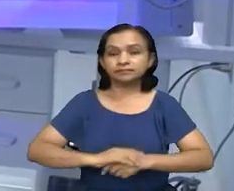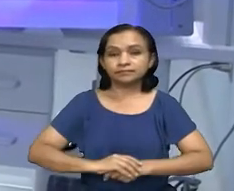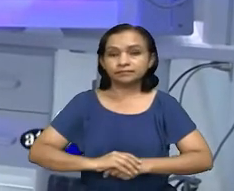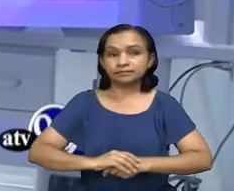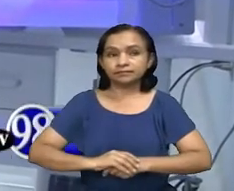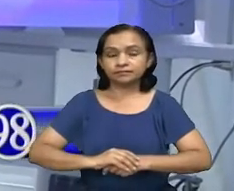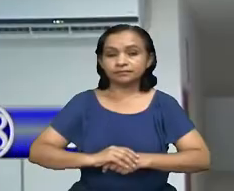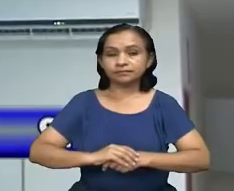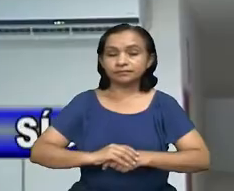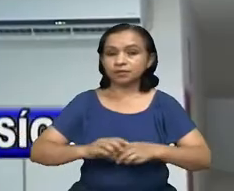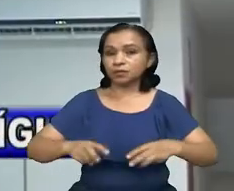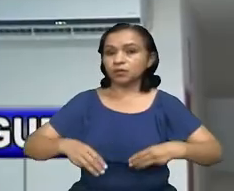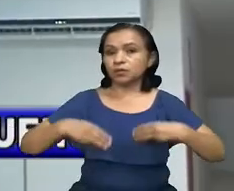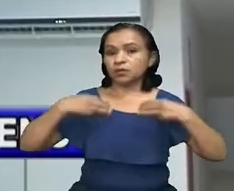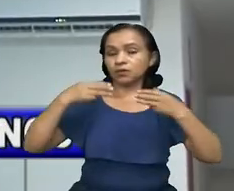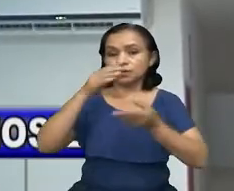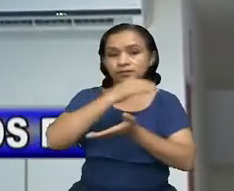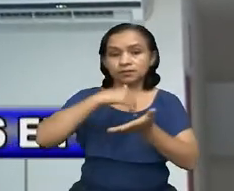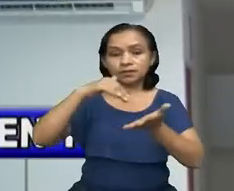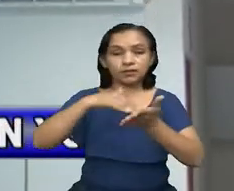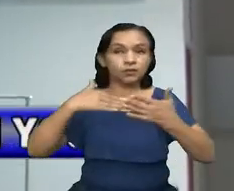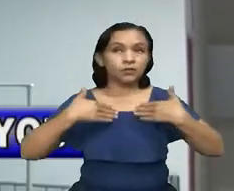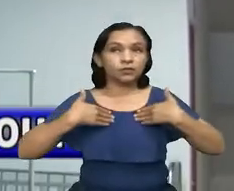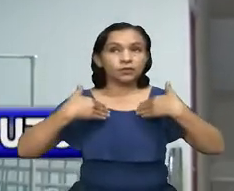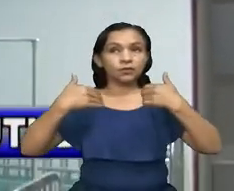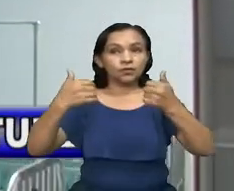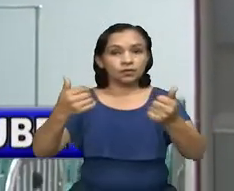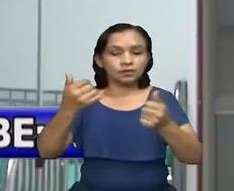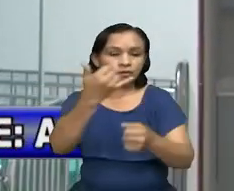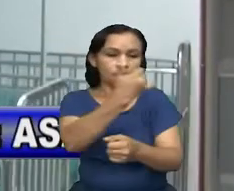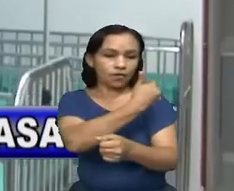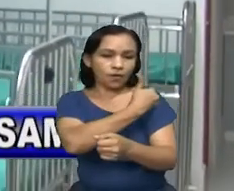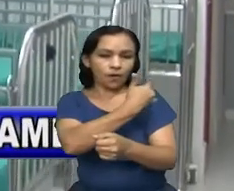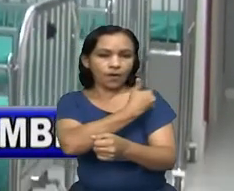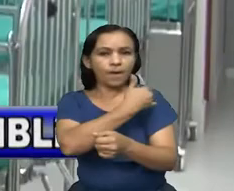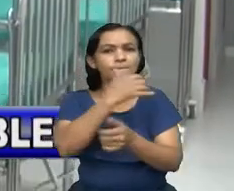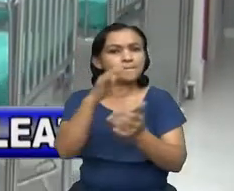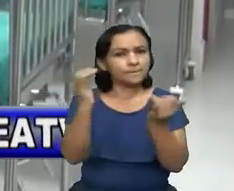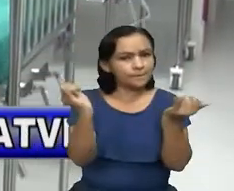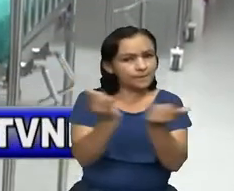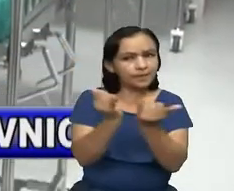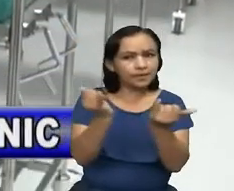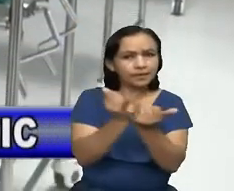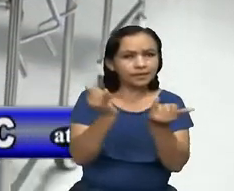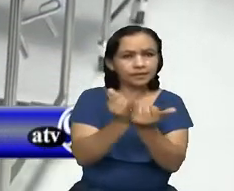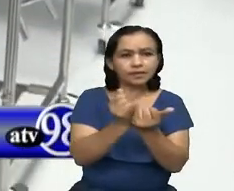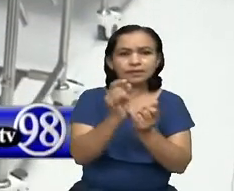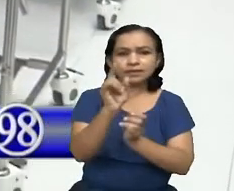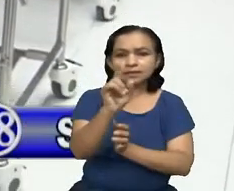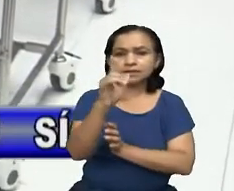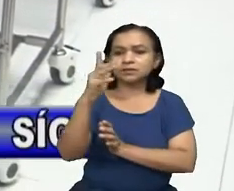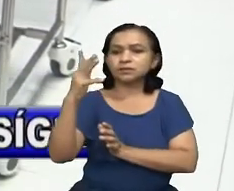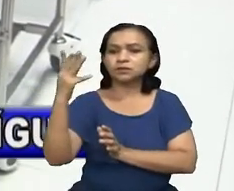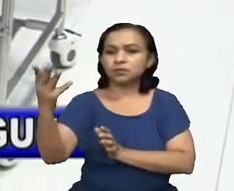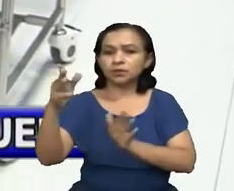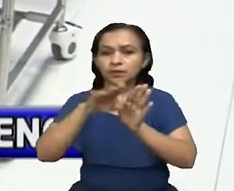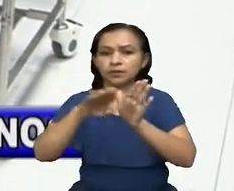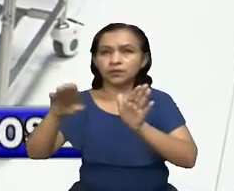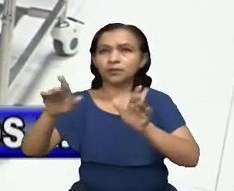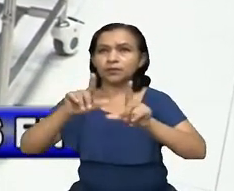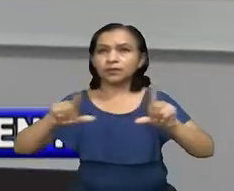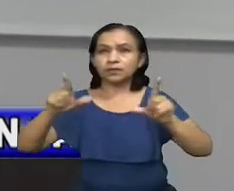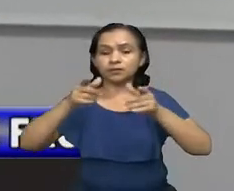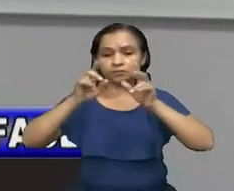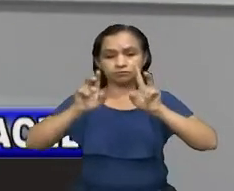El moderno y climatizado centro de salud, que es parecido a un hospital primario, cuenta con 19 camillas, una cómoda área de labor